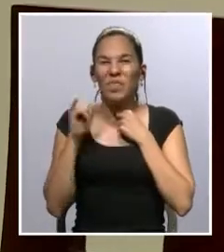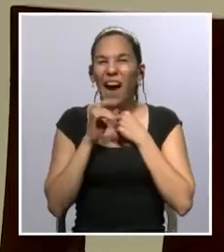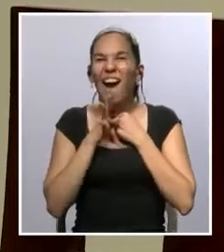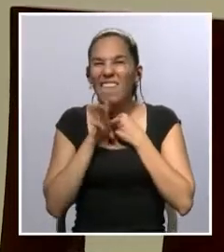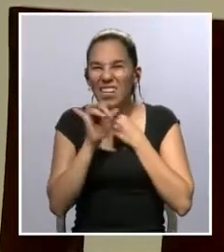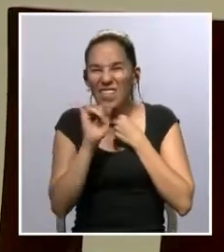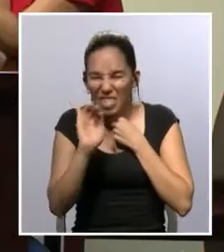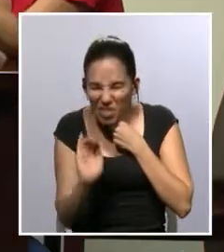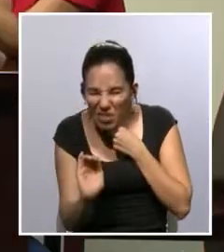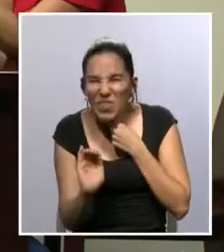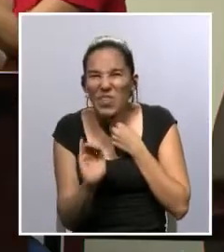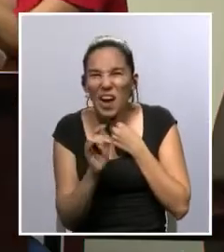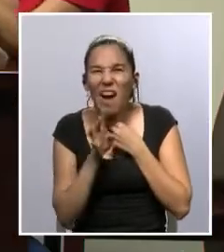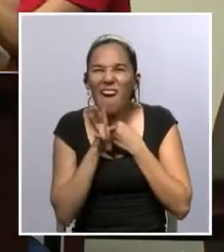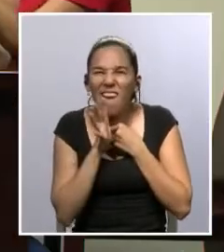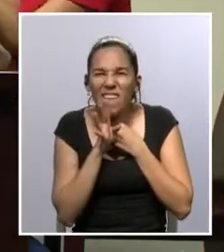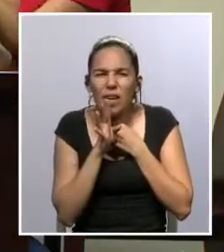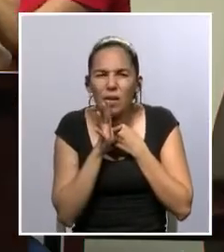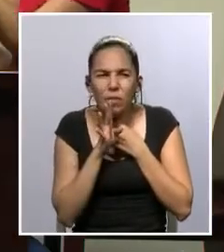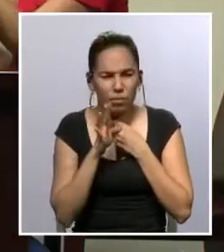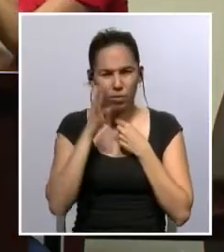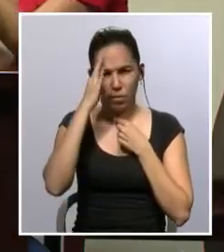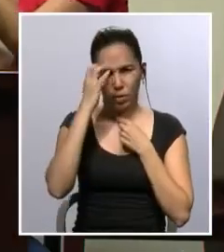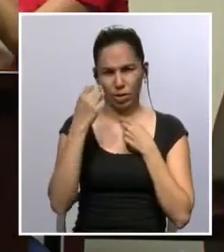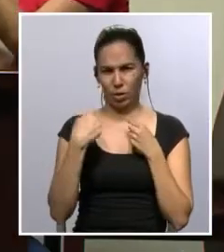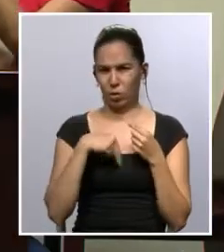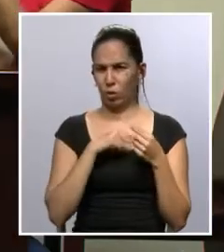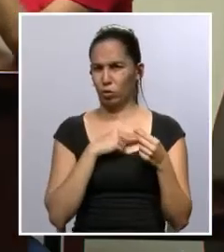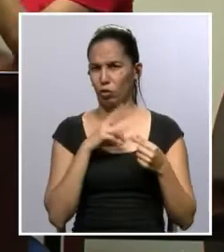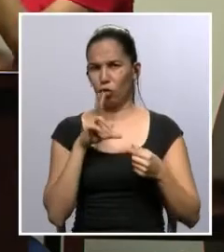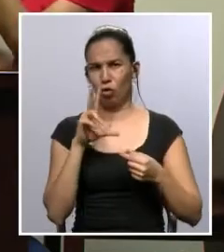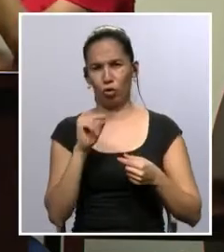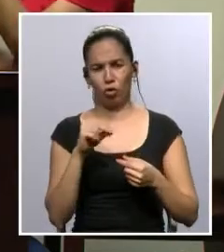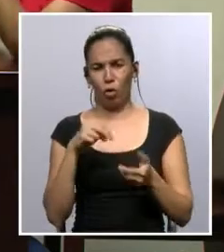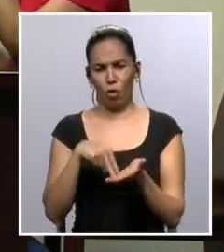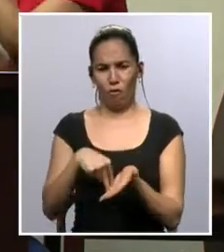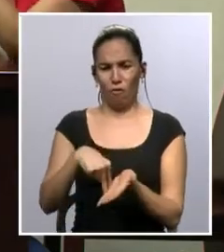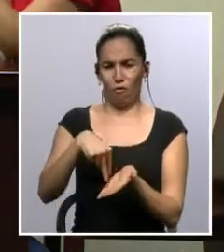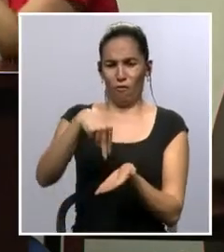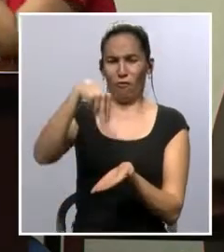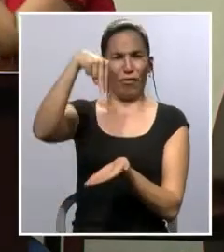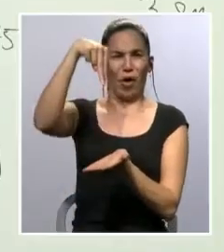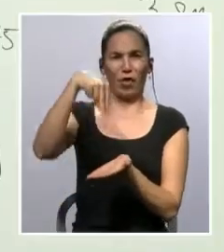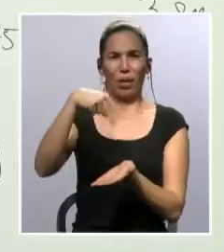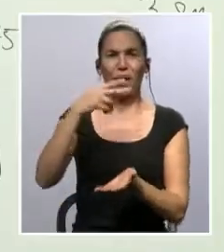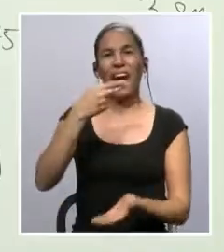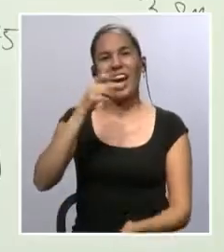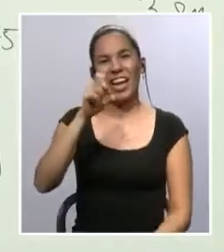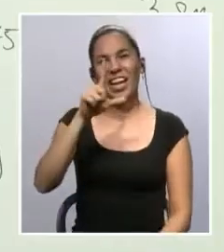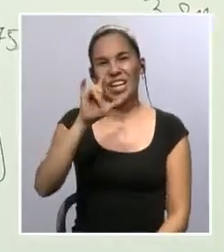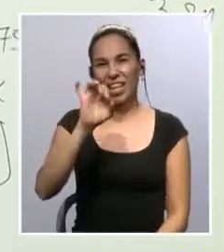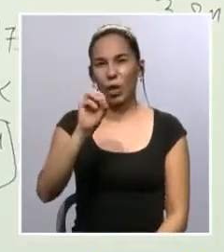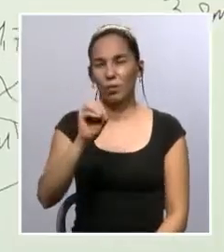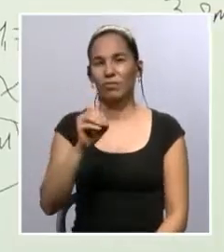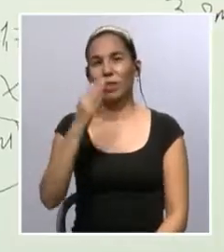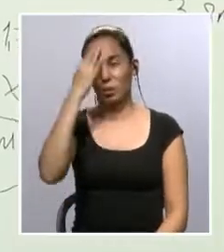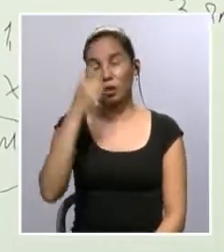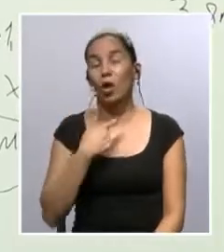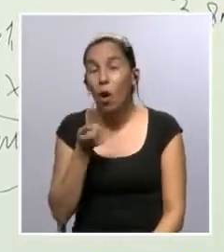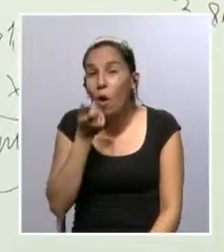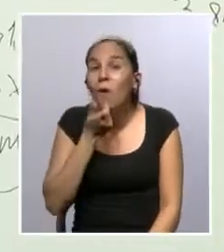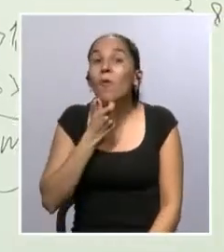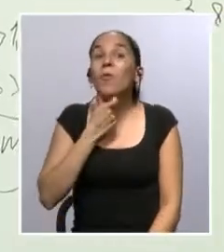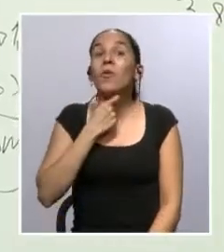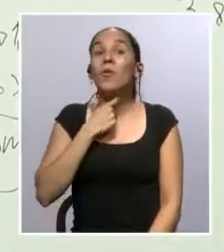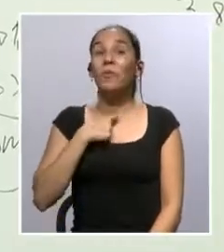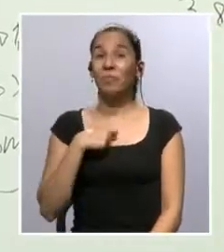caricatura. ¿Por qué no tenemos ese efecto de flotar? Es por la cantidad de helio que tragamos. Es